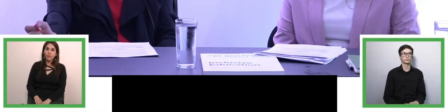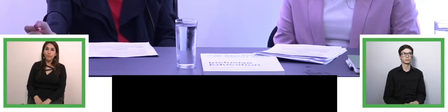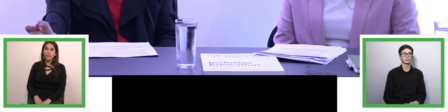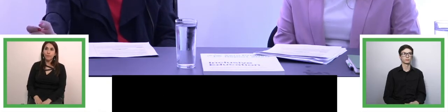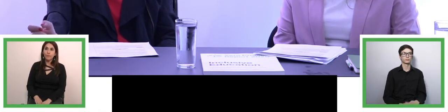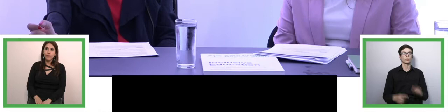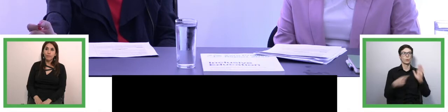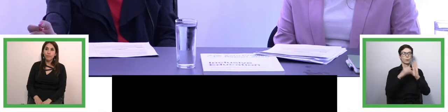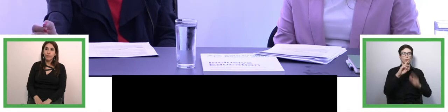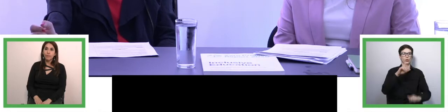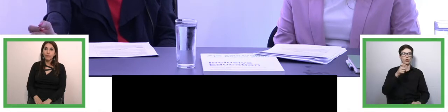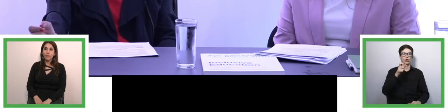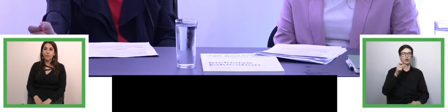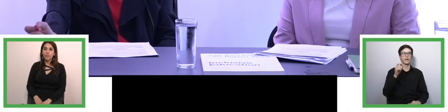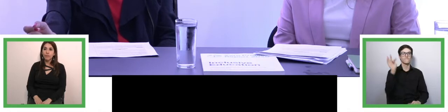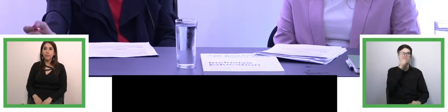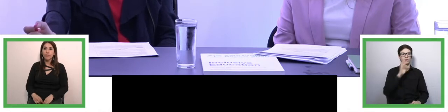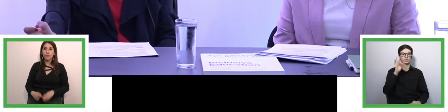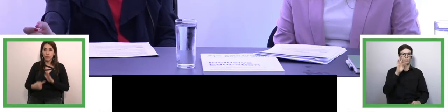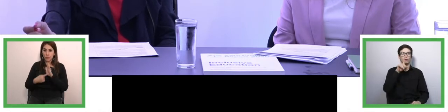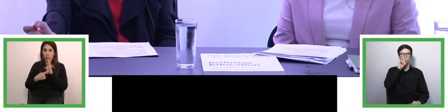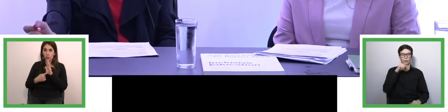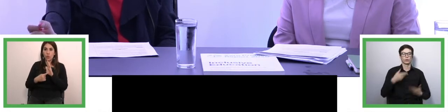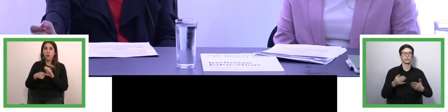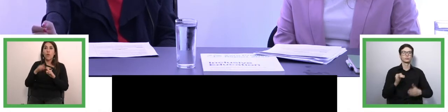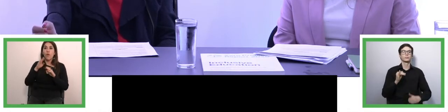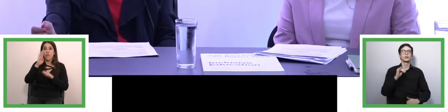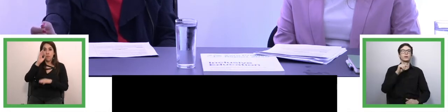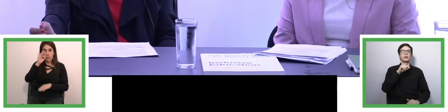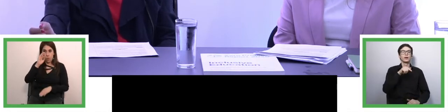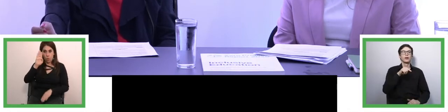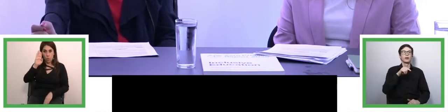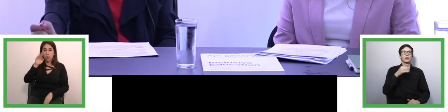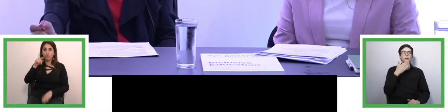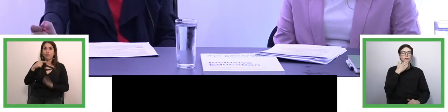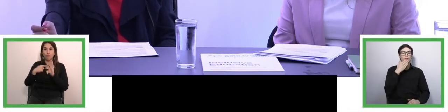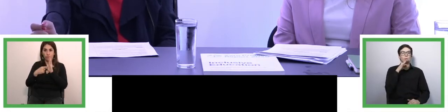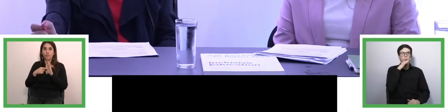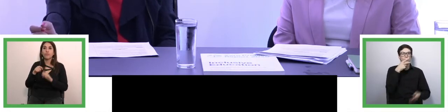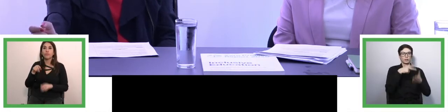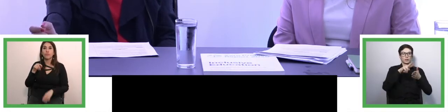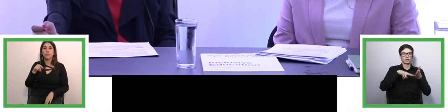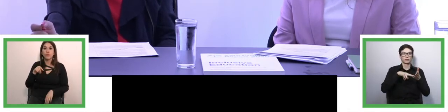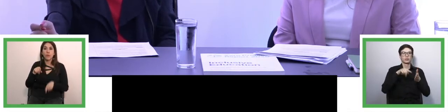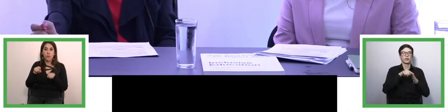ciroprojectlatam.org, en Facebook y Twitter. Y usar nuestro hashtag,